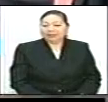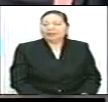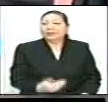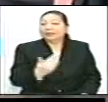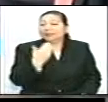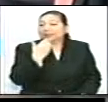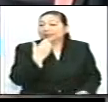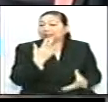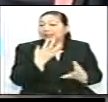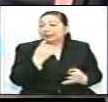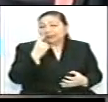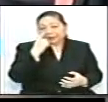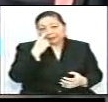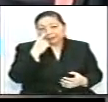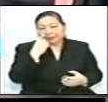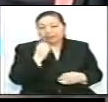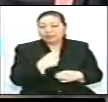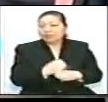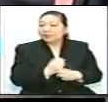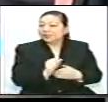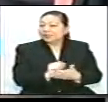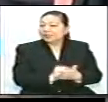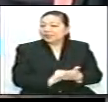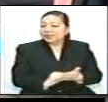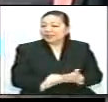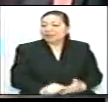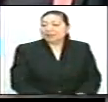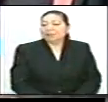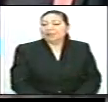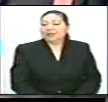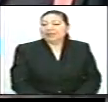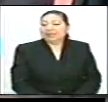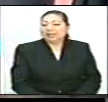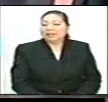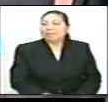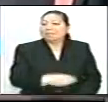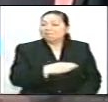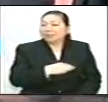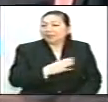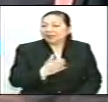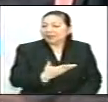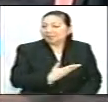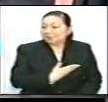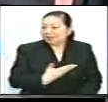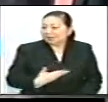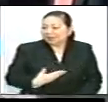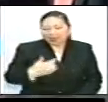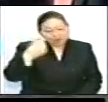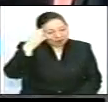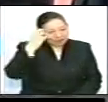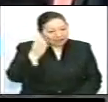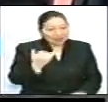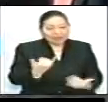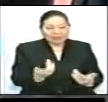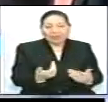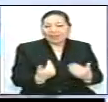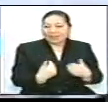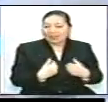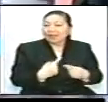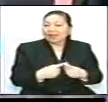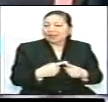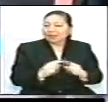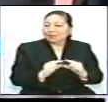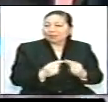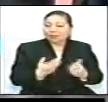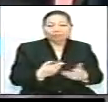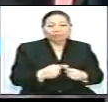¿Quién quiere el quiebre del sistema? Ministro, a través de la presidencia, yo creo que usted tiene acá varios